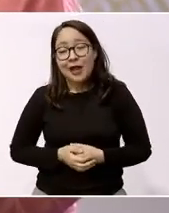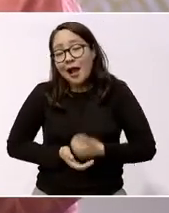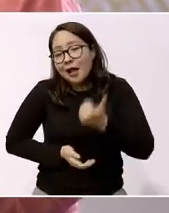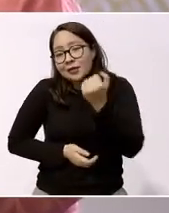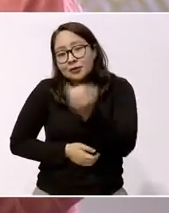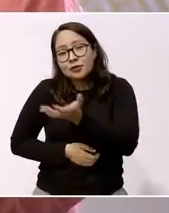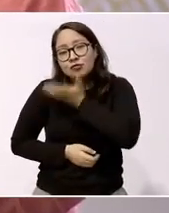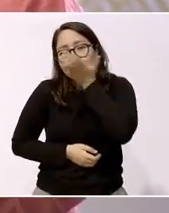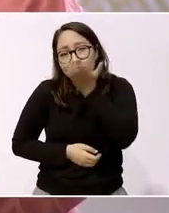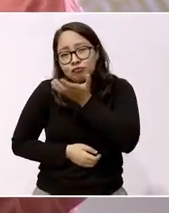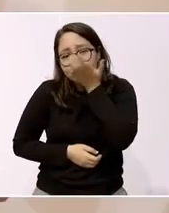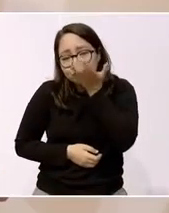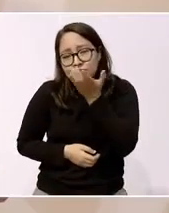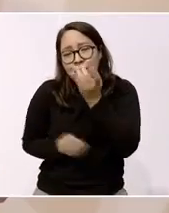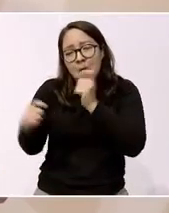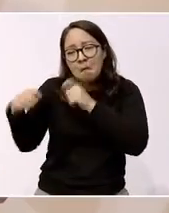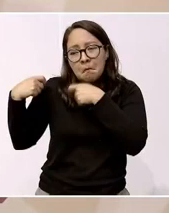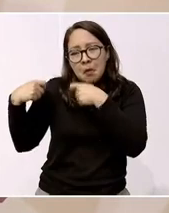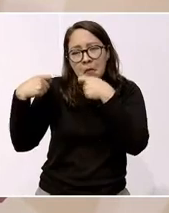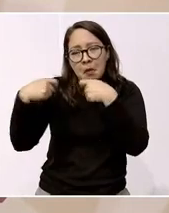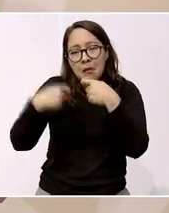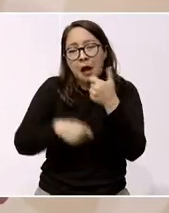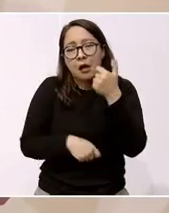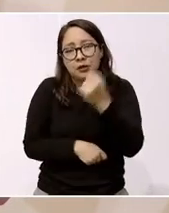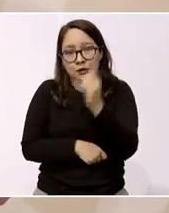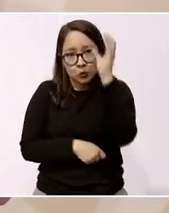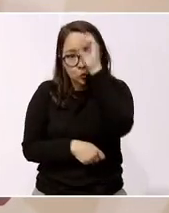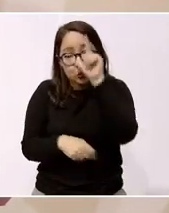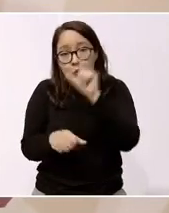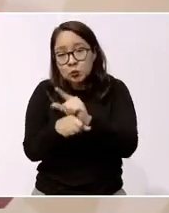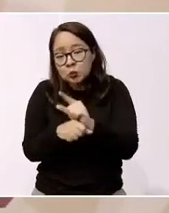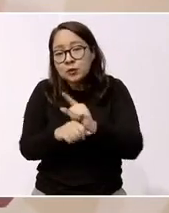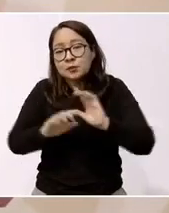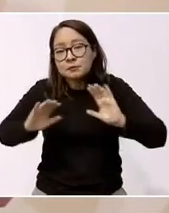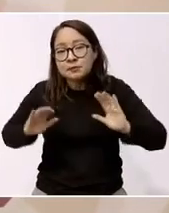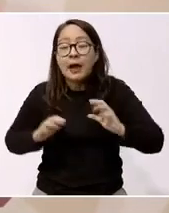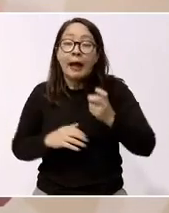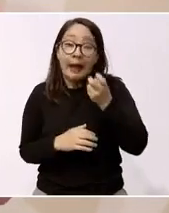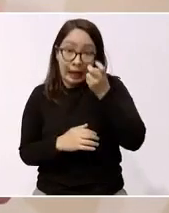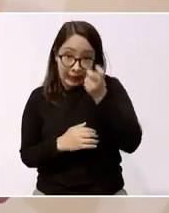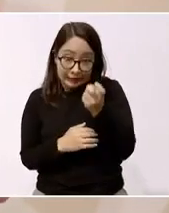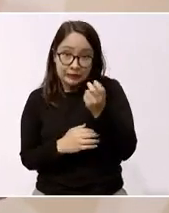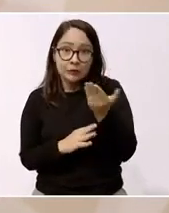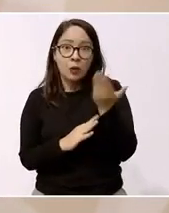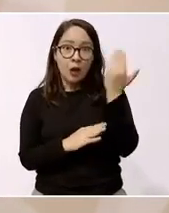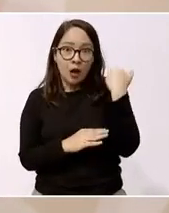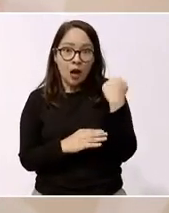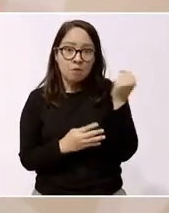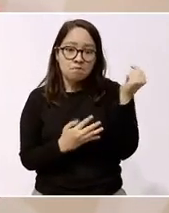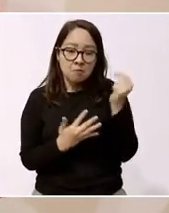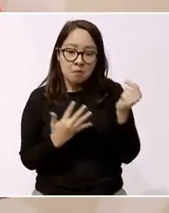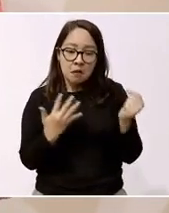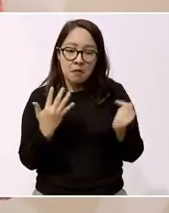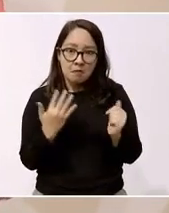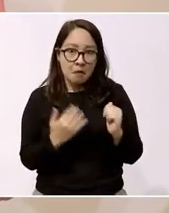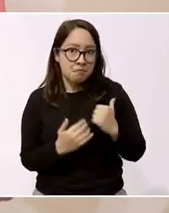costumbres, tradiciones, eso es cultura y eso nos ha ayudado mucho,